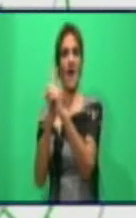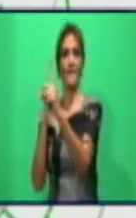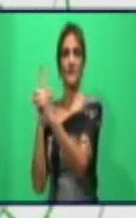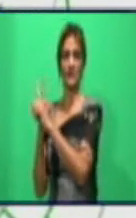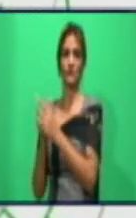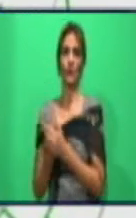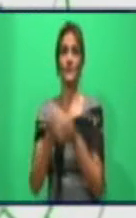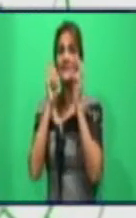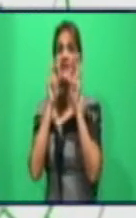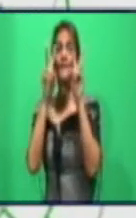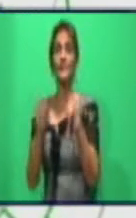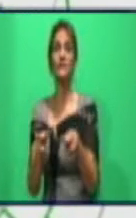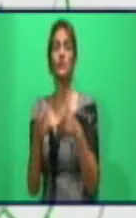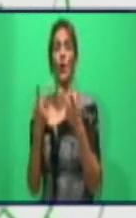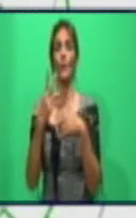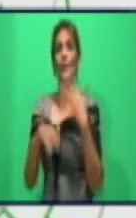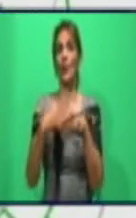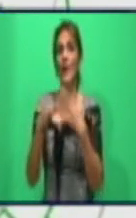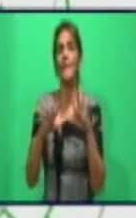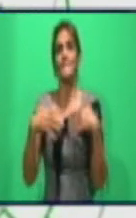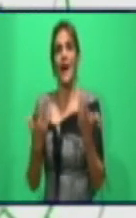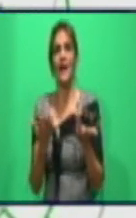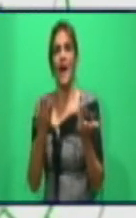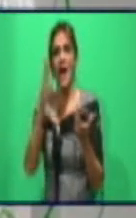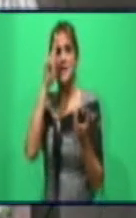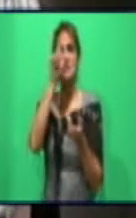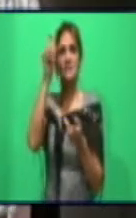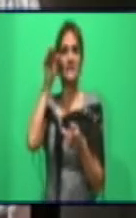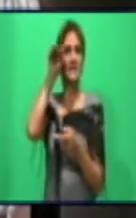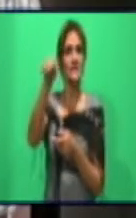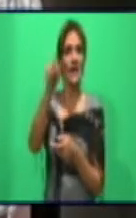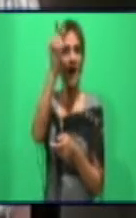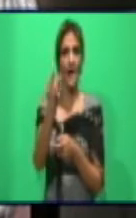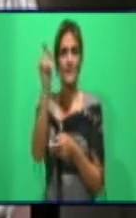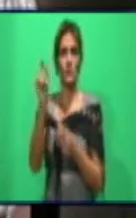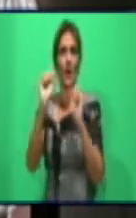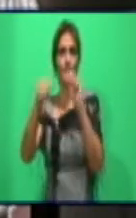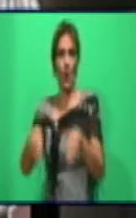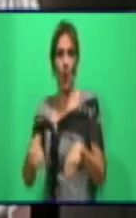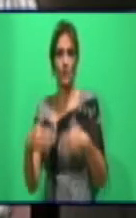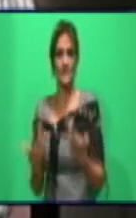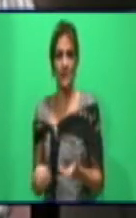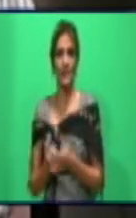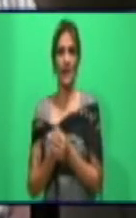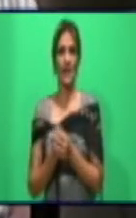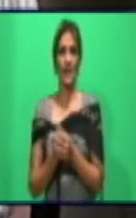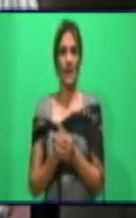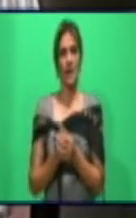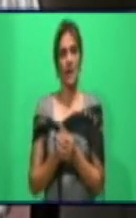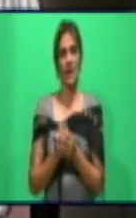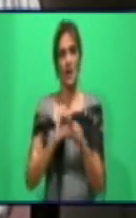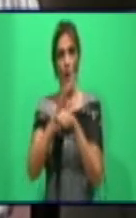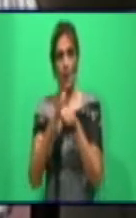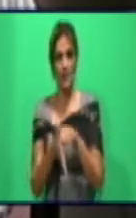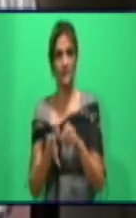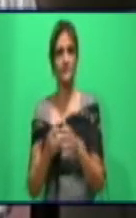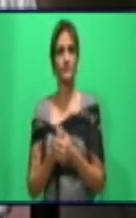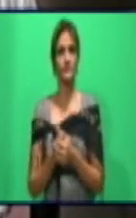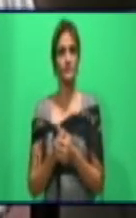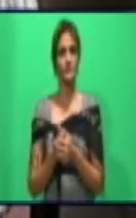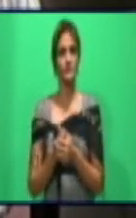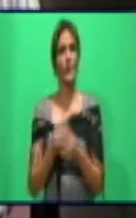días para ingresar a todos los casos sospechosos pero es un problema que está haciendo va a quedar resuelto en las próximas horas llamamos a la